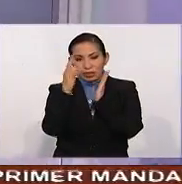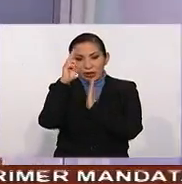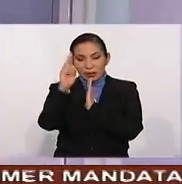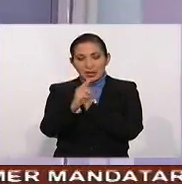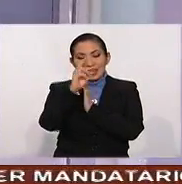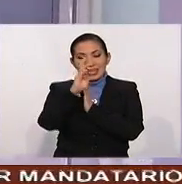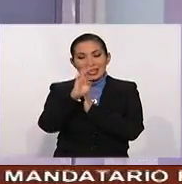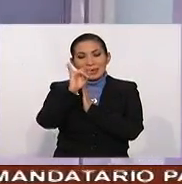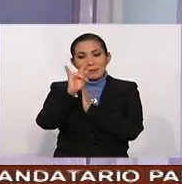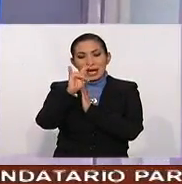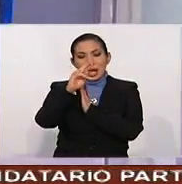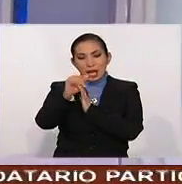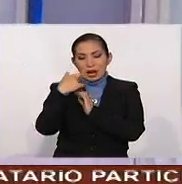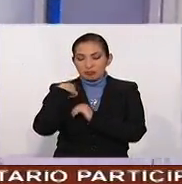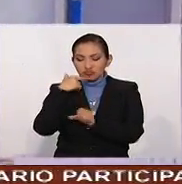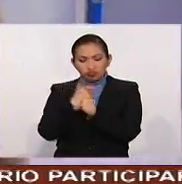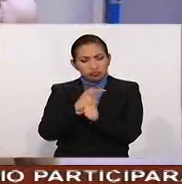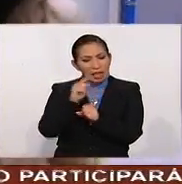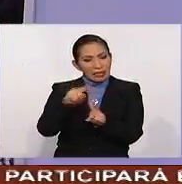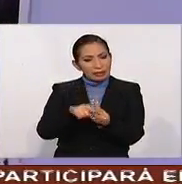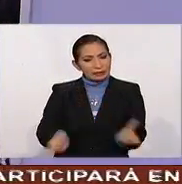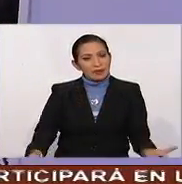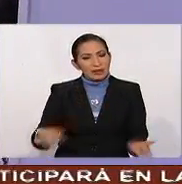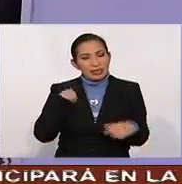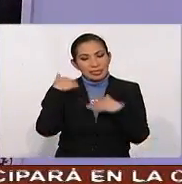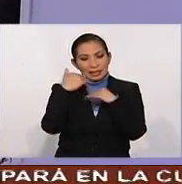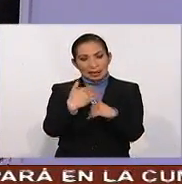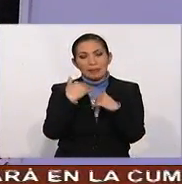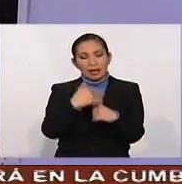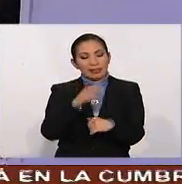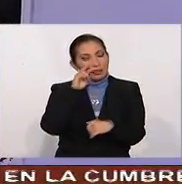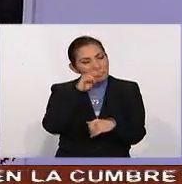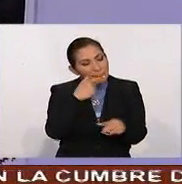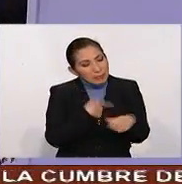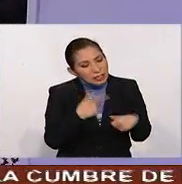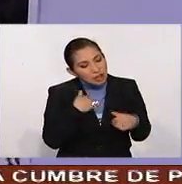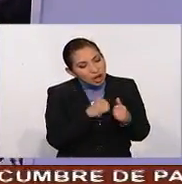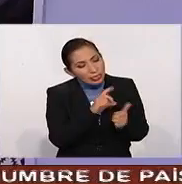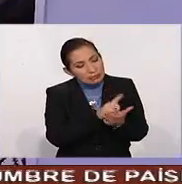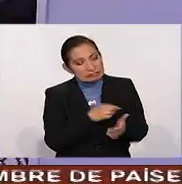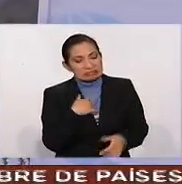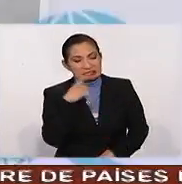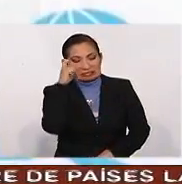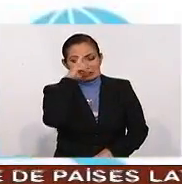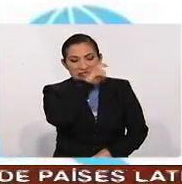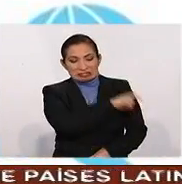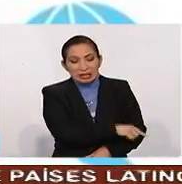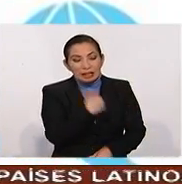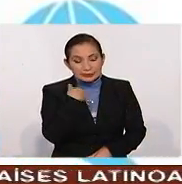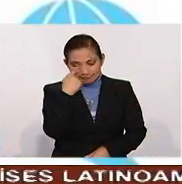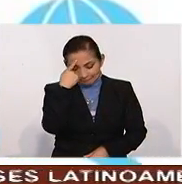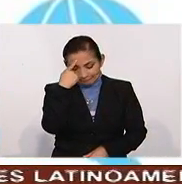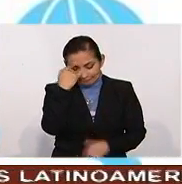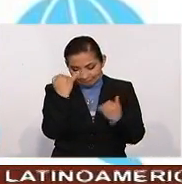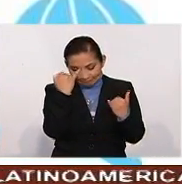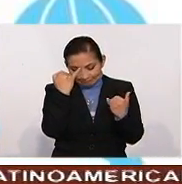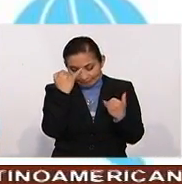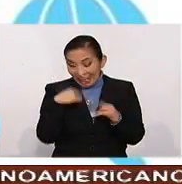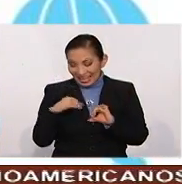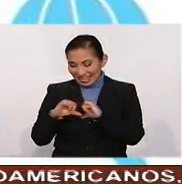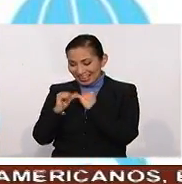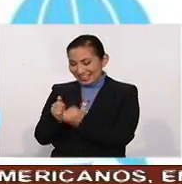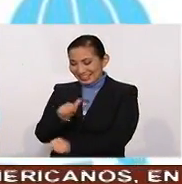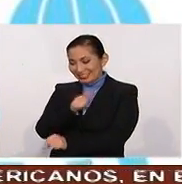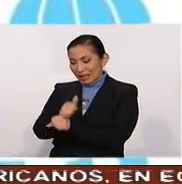Universidad Iberoamericana se dio cuenta de las diferentes barreras que enfrentan las personas con discapacidad, lo que la llevó a crear una